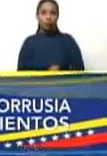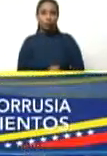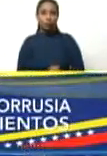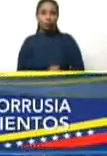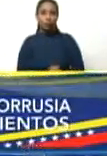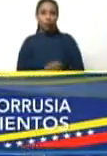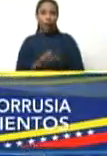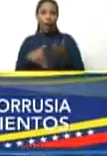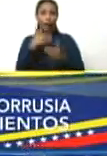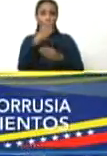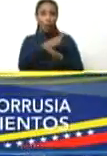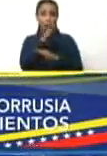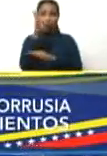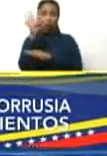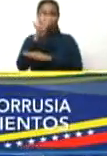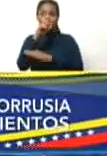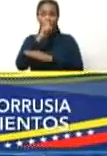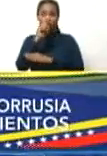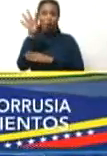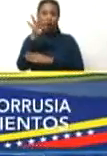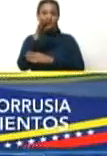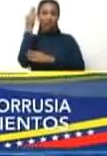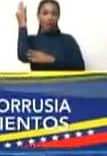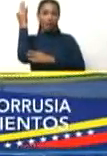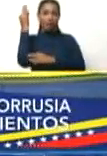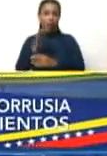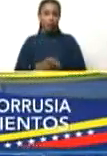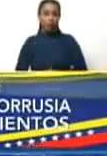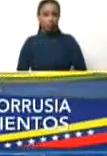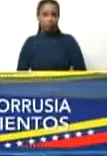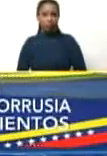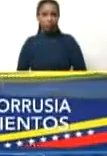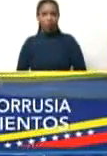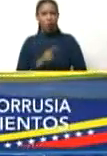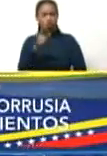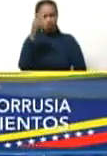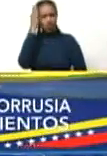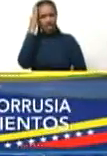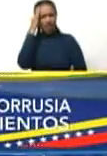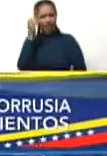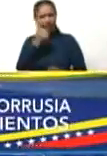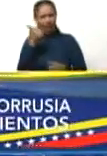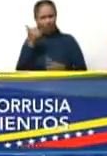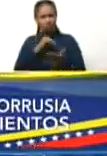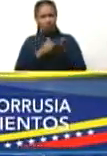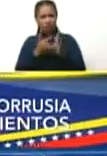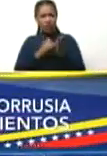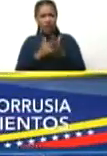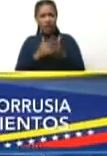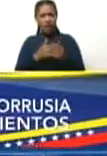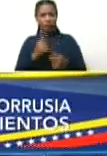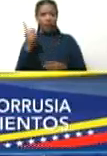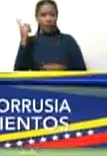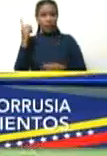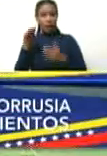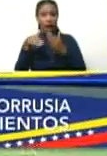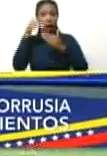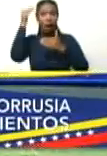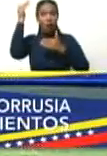Y luego se fue 4 años a París. ¿Tú sabes qué es eso, Delcy? de irse fuera de la patria